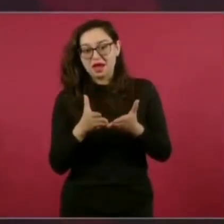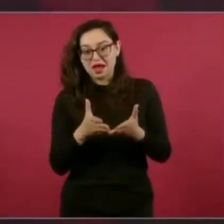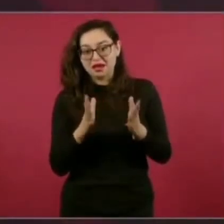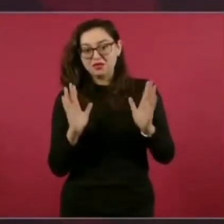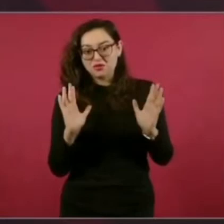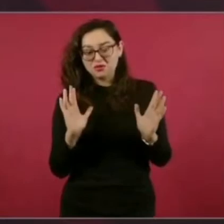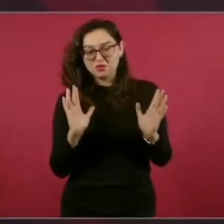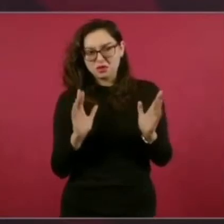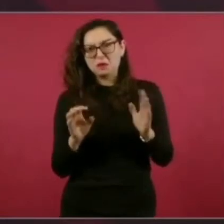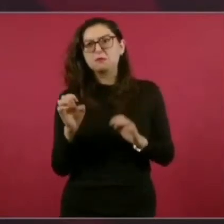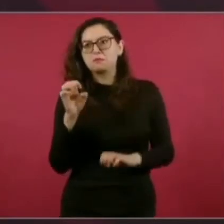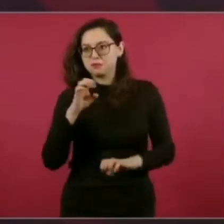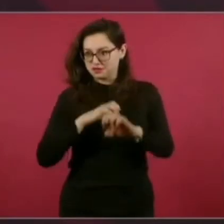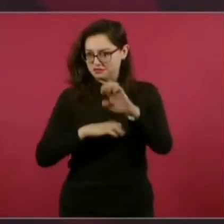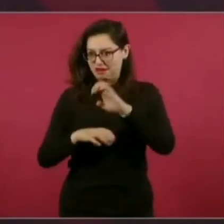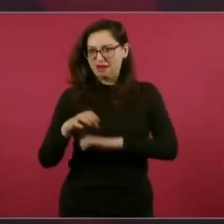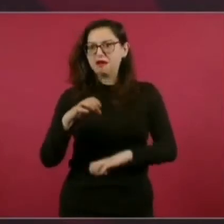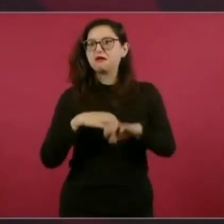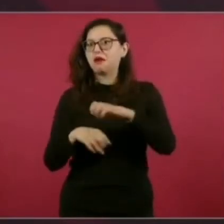malvado.